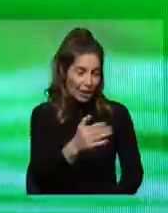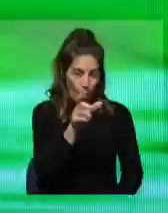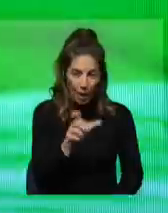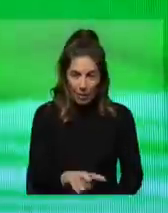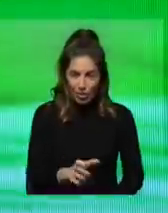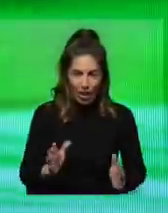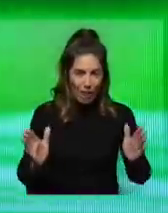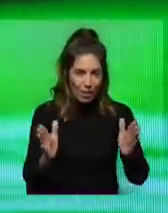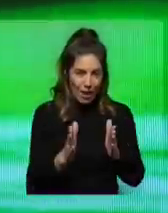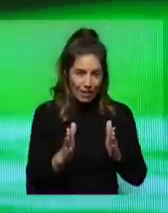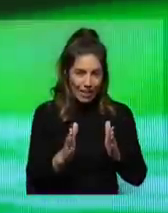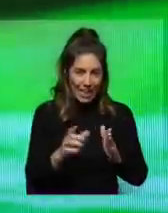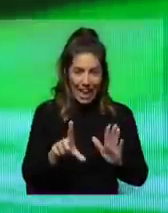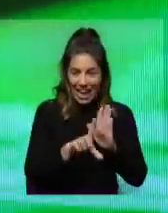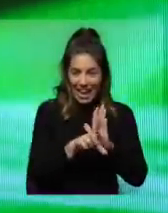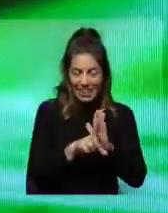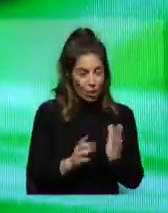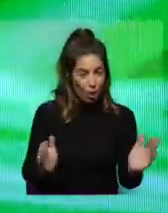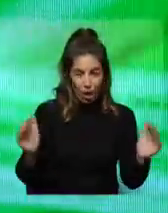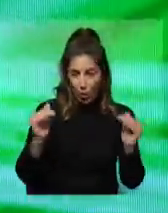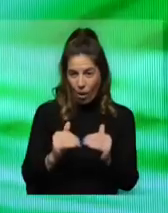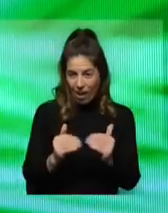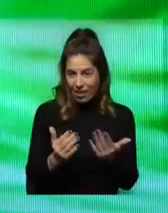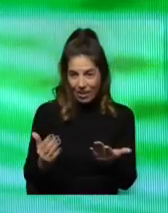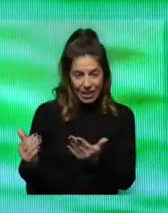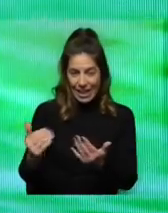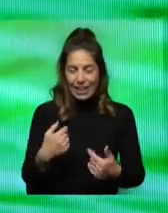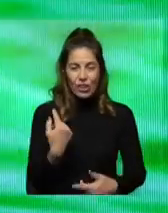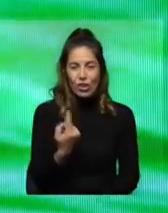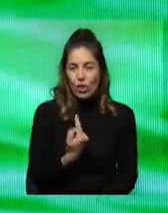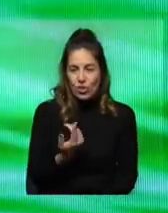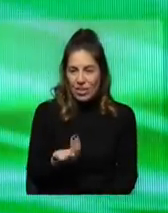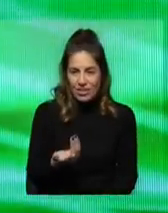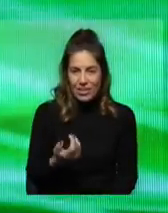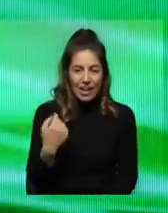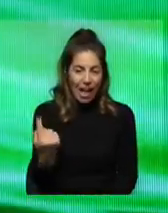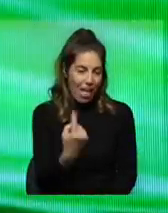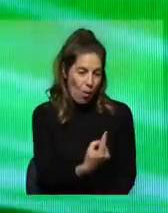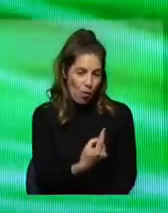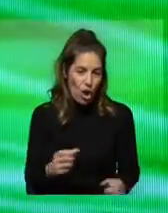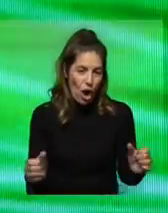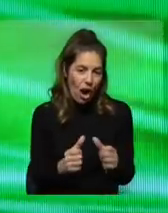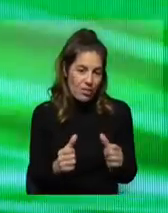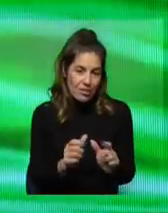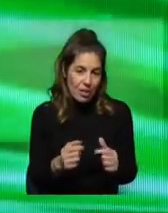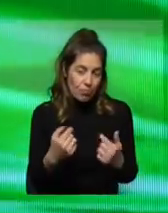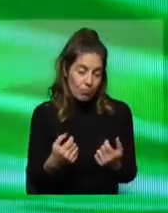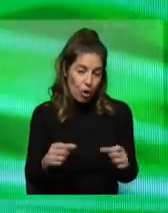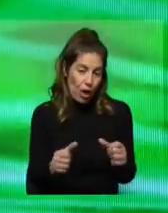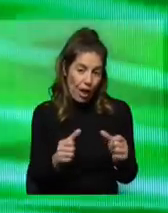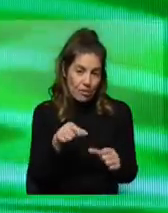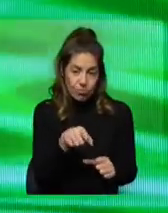ante la ley así lo dice entonces digo cada cual actúa y responde En consecuencia con lo que hace